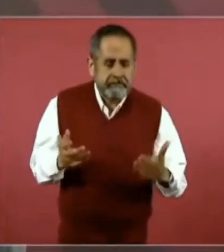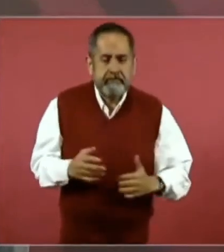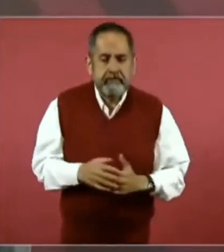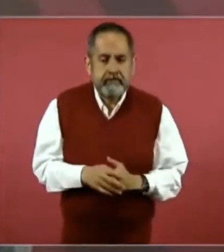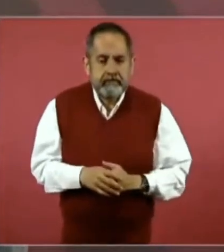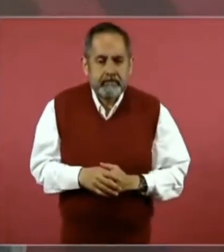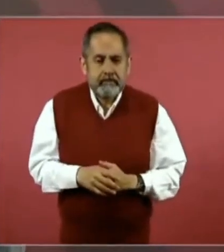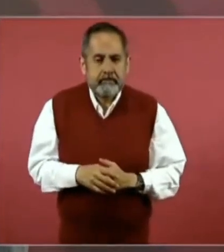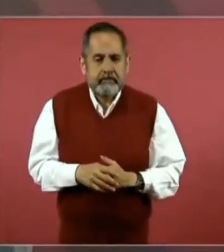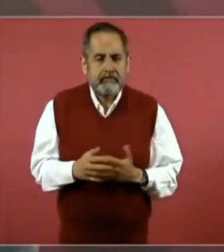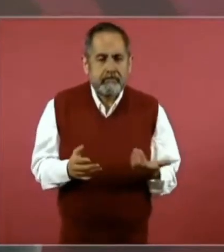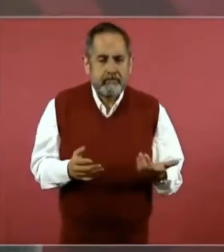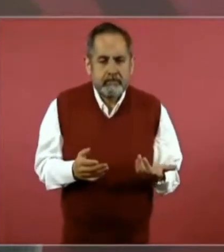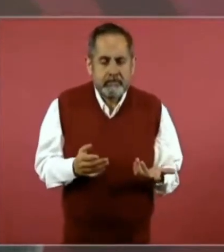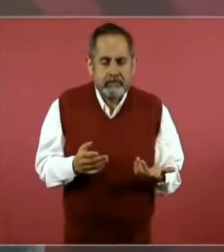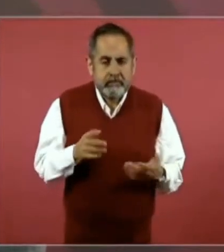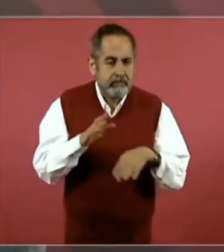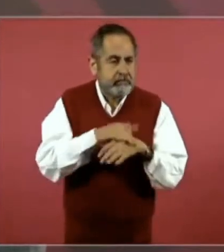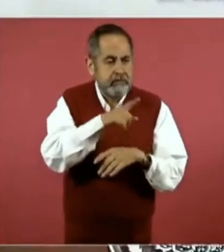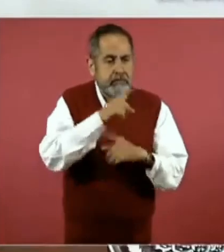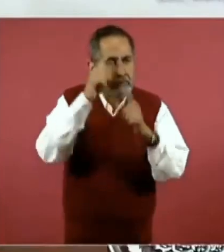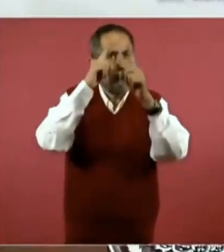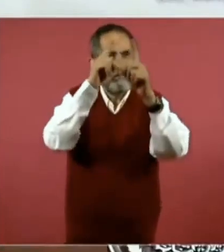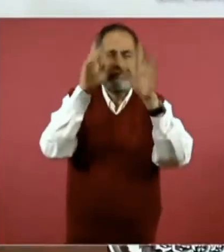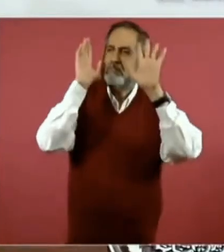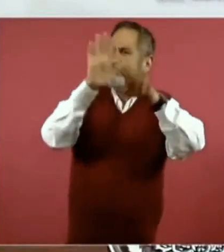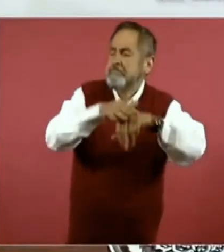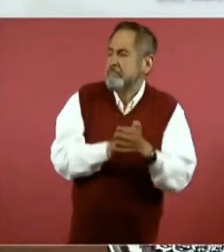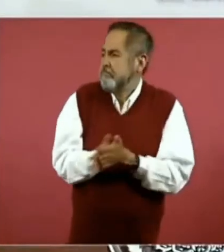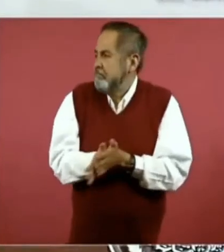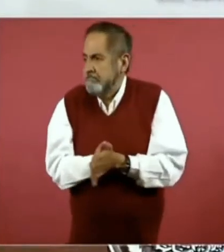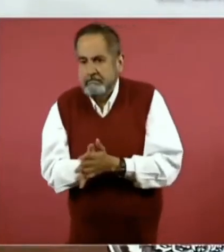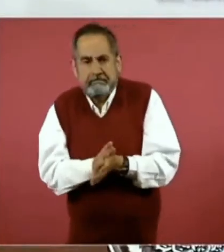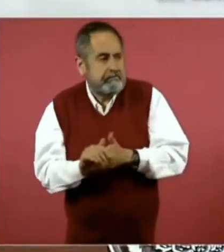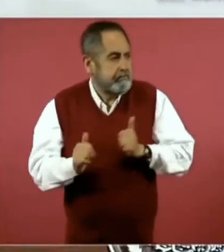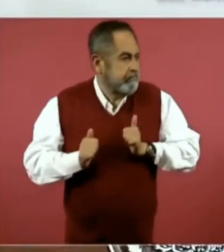porque eso también suele olvidarse.